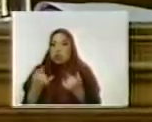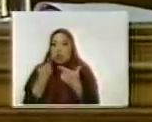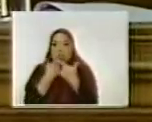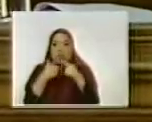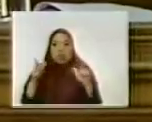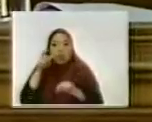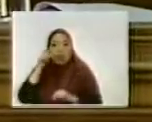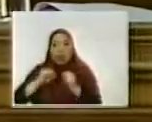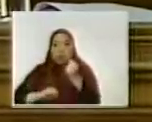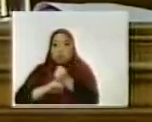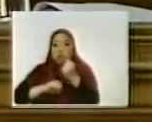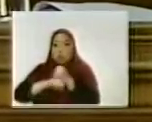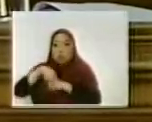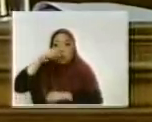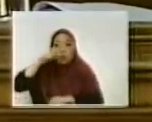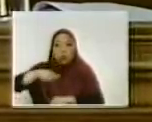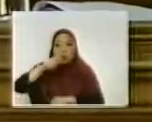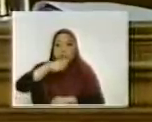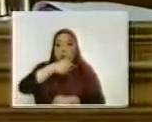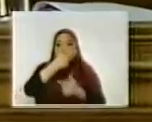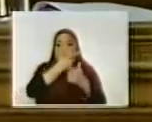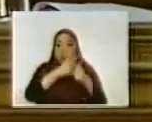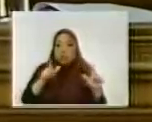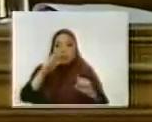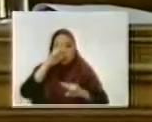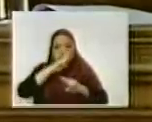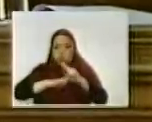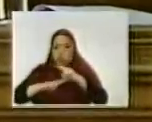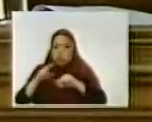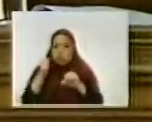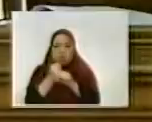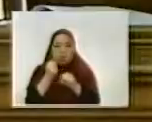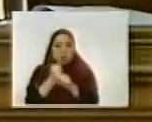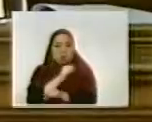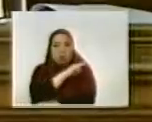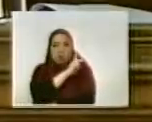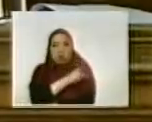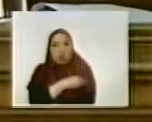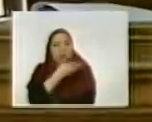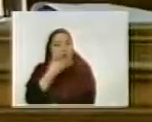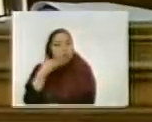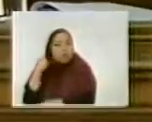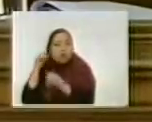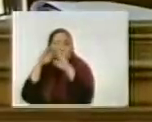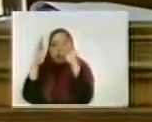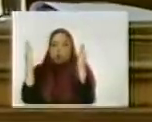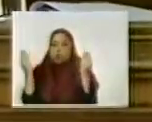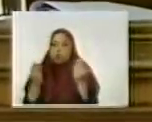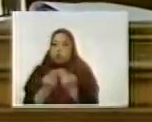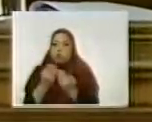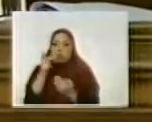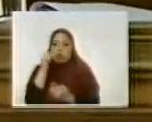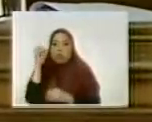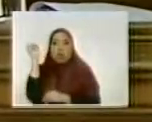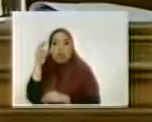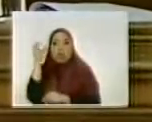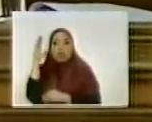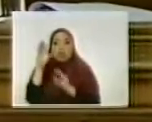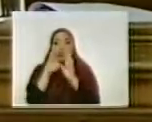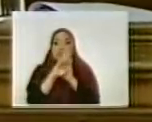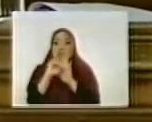pueblo venezolano y del compromiso indeclinable por construir un mundo mejor. La soberana Asamblea